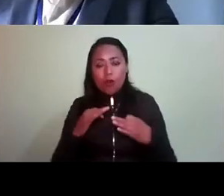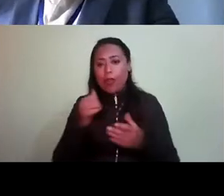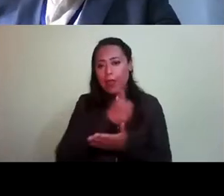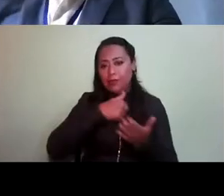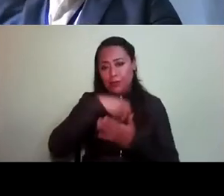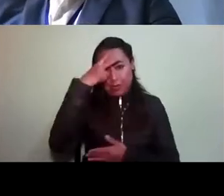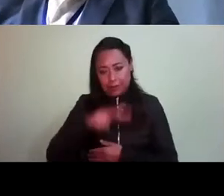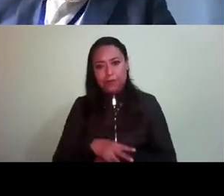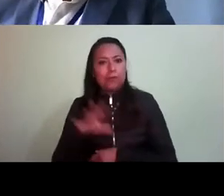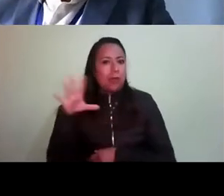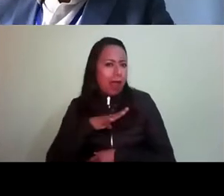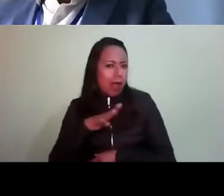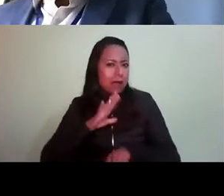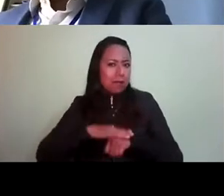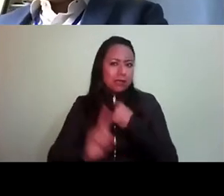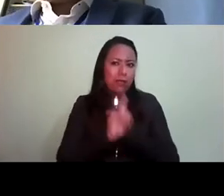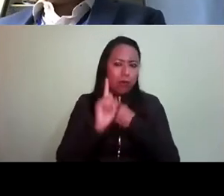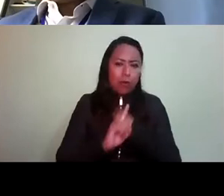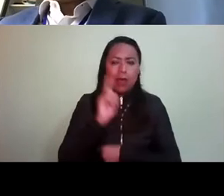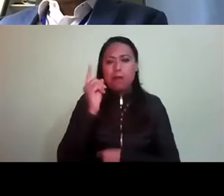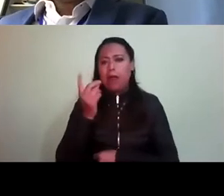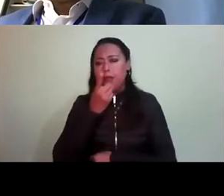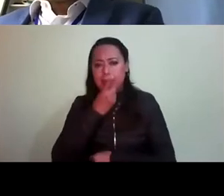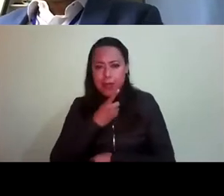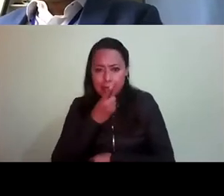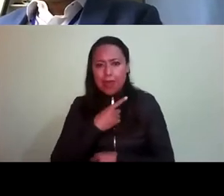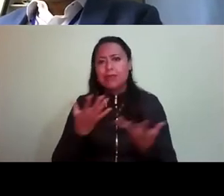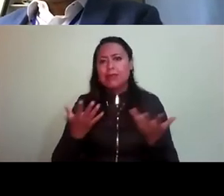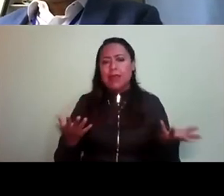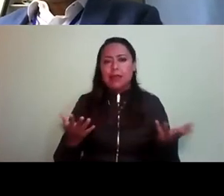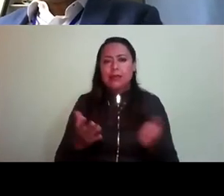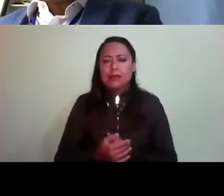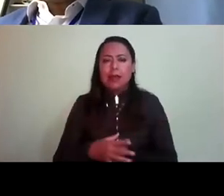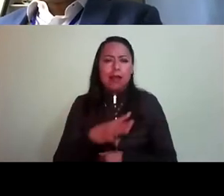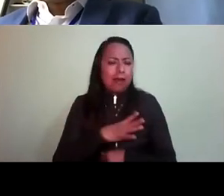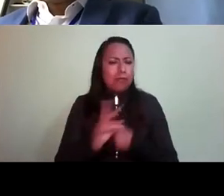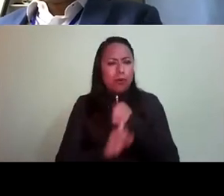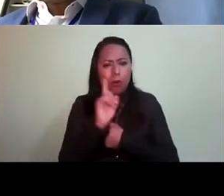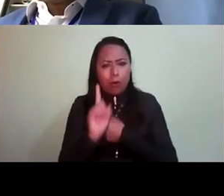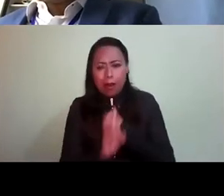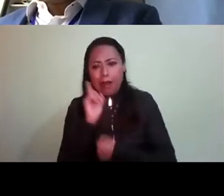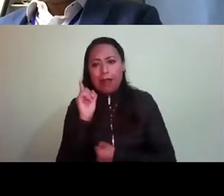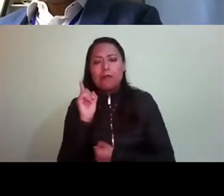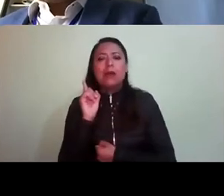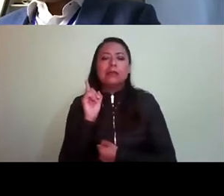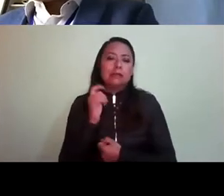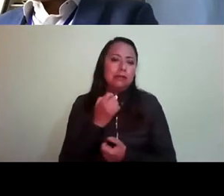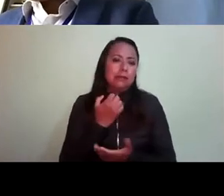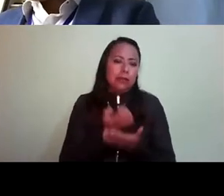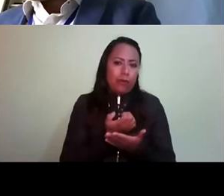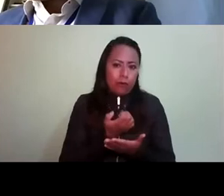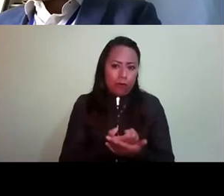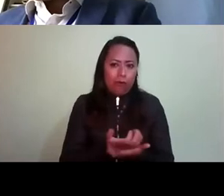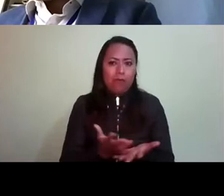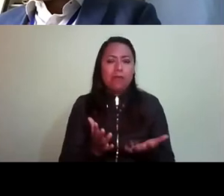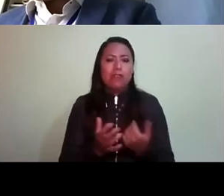de grietas, de diferenciales, de problemas económicos, de necesidades. Y